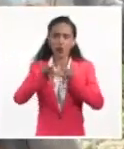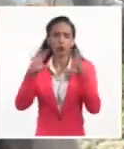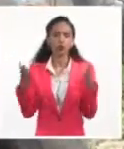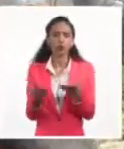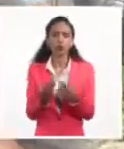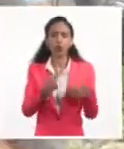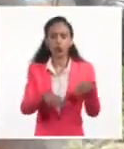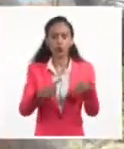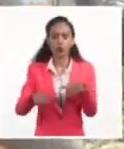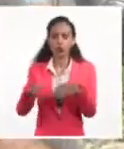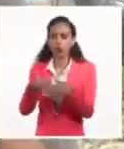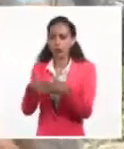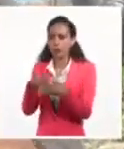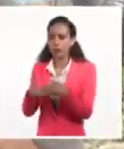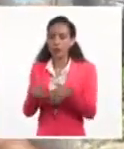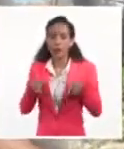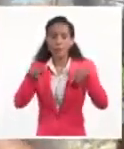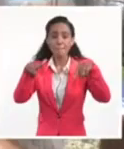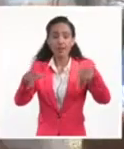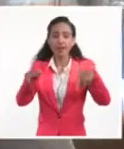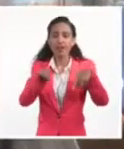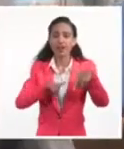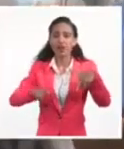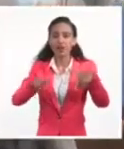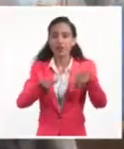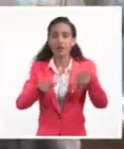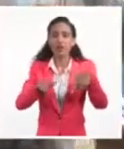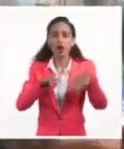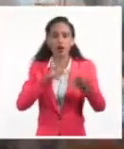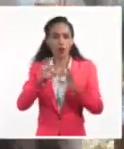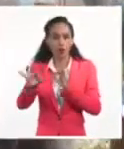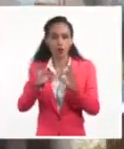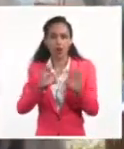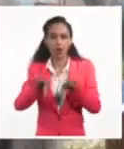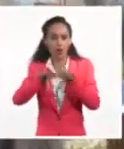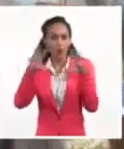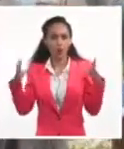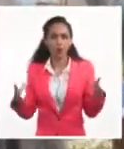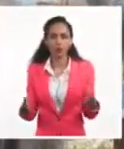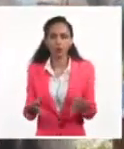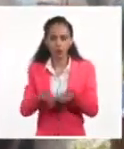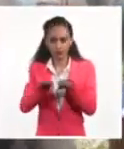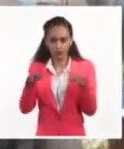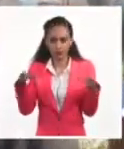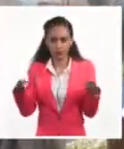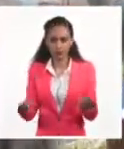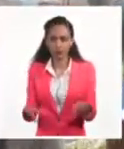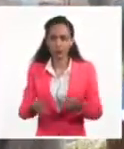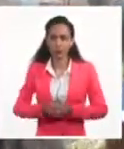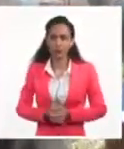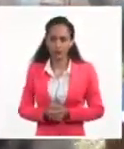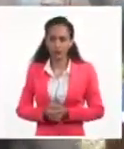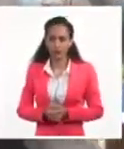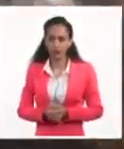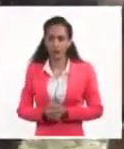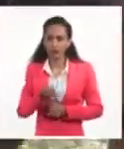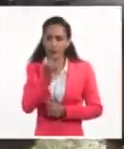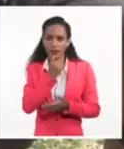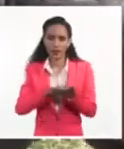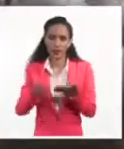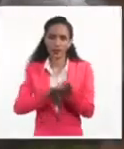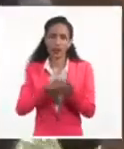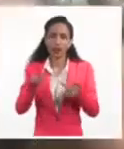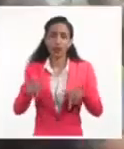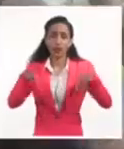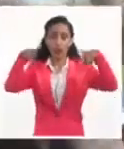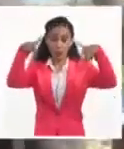de la empresa, los paneles los puse bajo una casa de placa con el equipo completo, salvaguardado también donde no me fuera a dañar nada los paneles hoy en día están montados